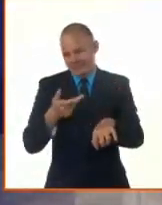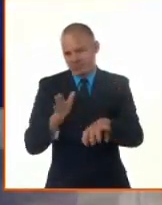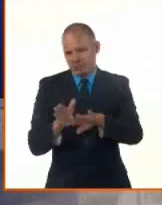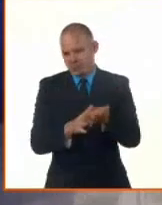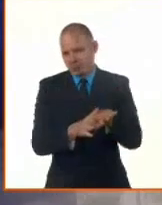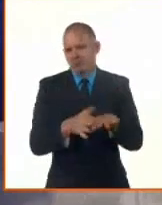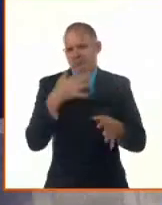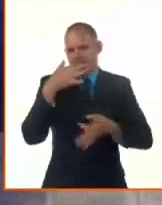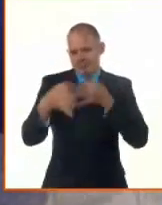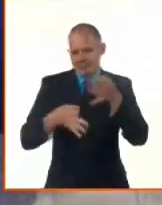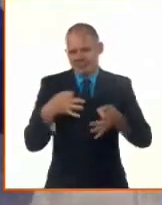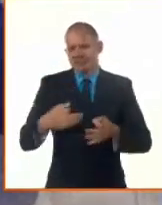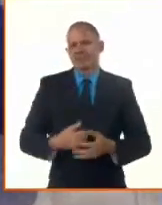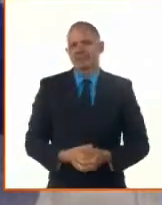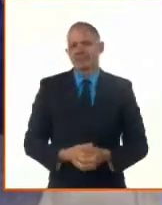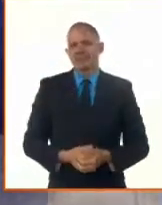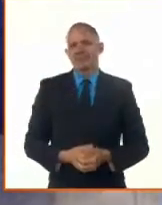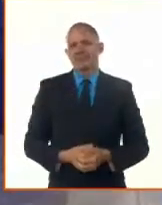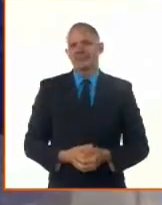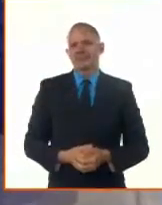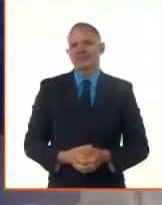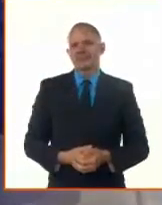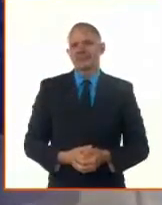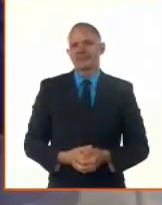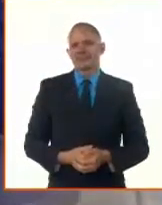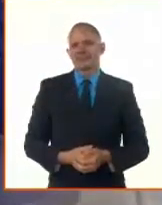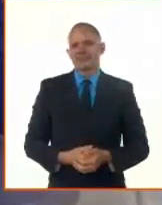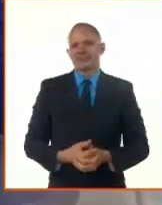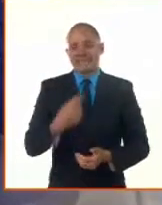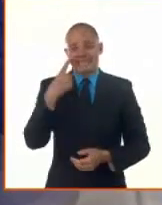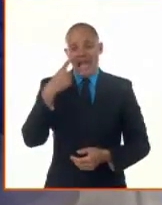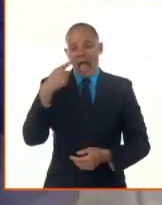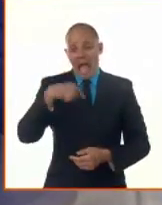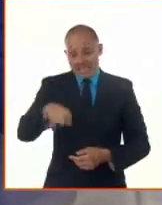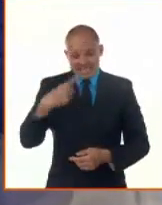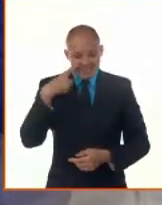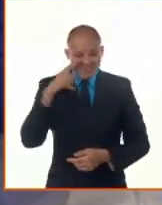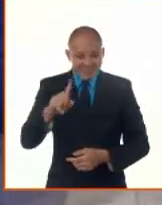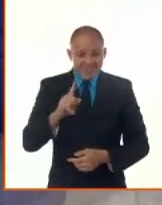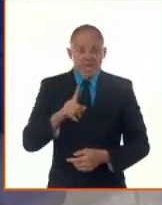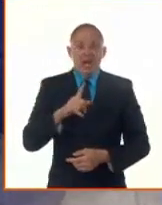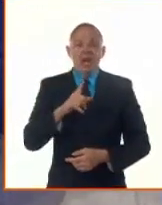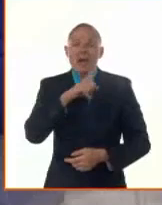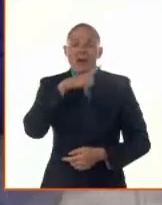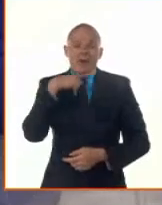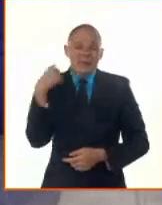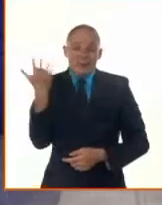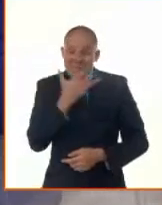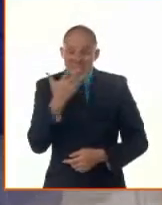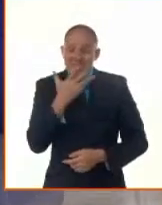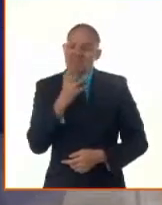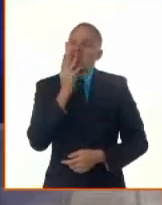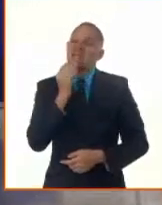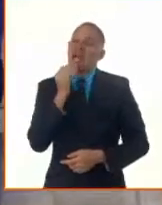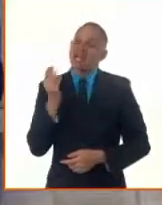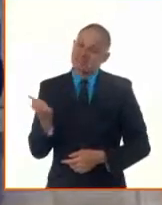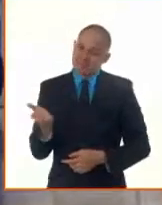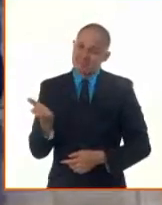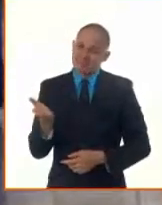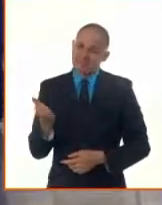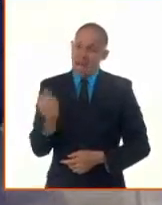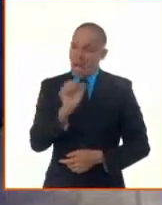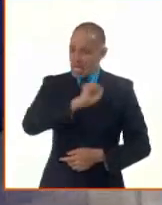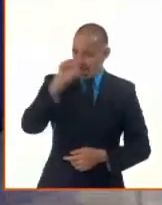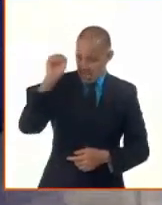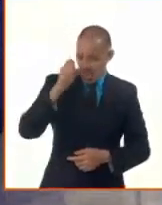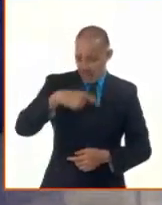dar a conclusión en todo esto el gran perdedor va a ser Israel sobre y el gran ganador van a ser los palestinos yo debo decir que